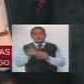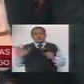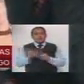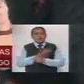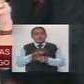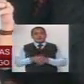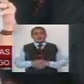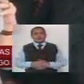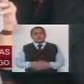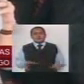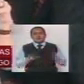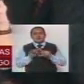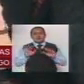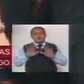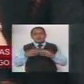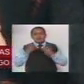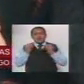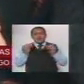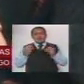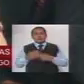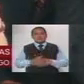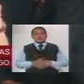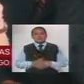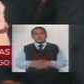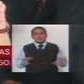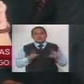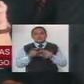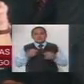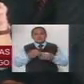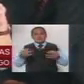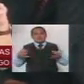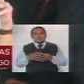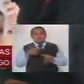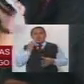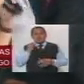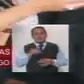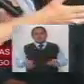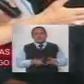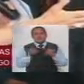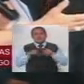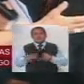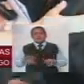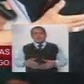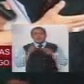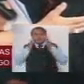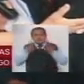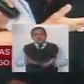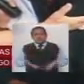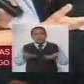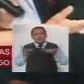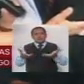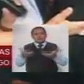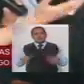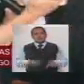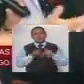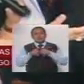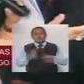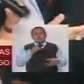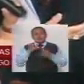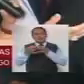integral de sus adolescentes y de sus jóvenes tendiéndola la mano y